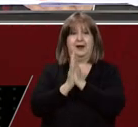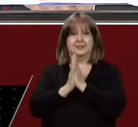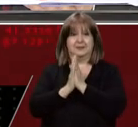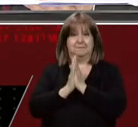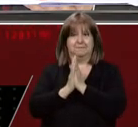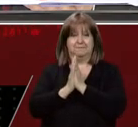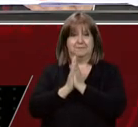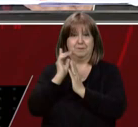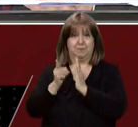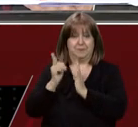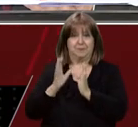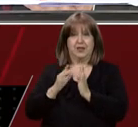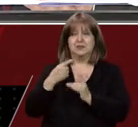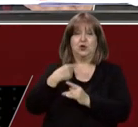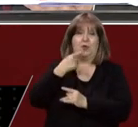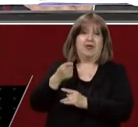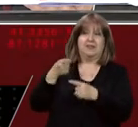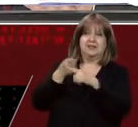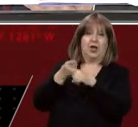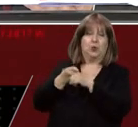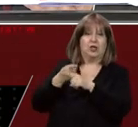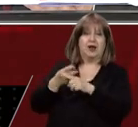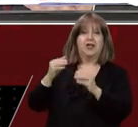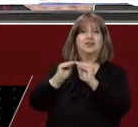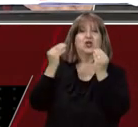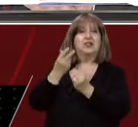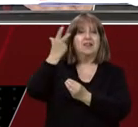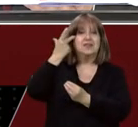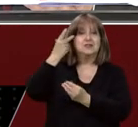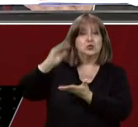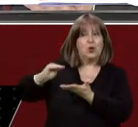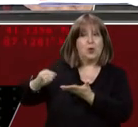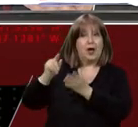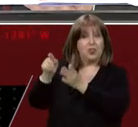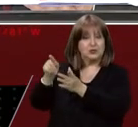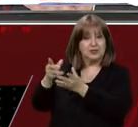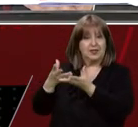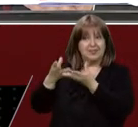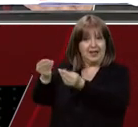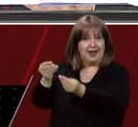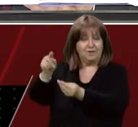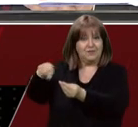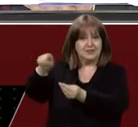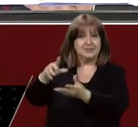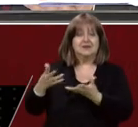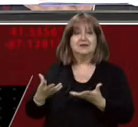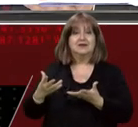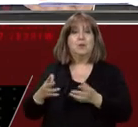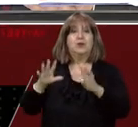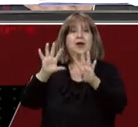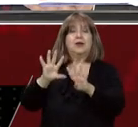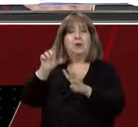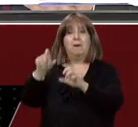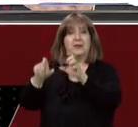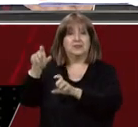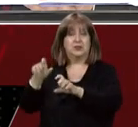discutir de los honorarios de mis colegas, pero 18 abogados, de los cuales hay defensa, perdón, no son 18 abogados porque hay defensa pública,